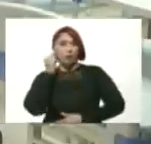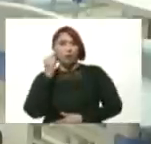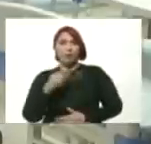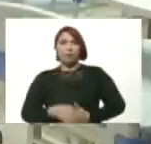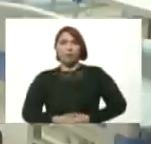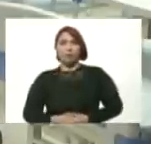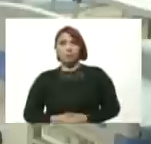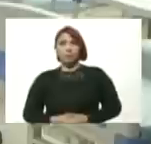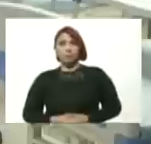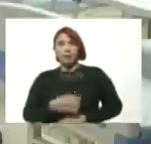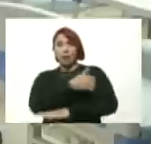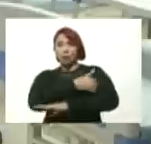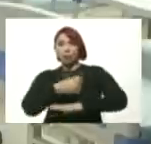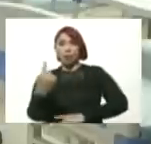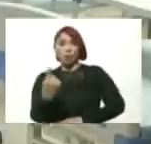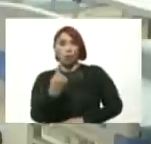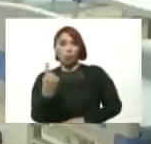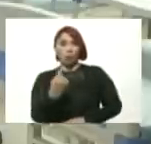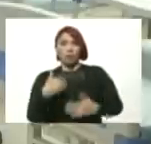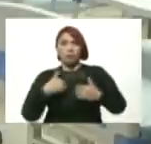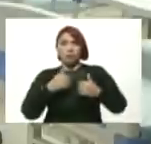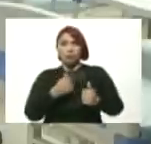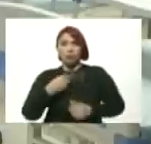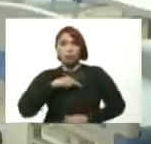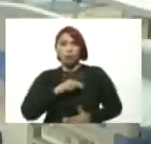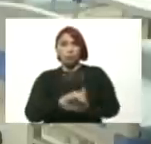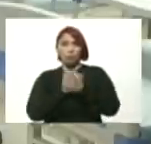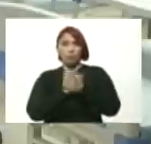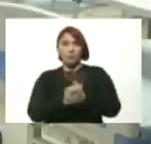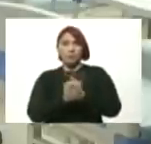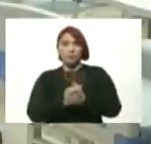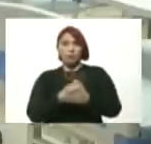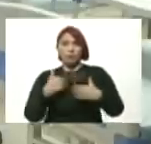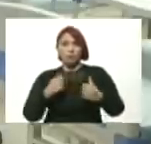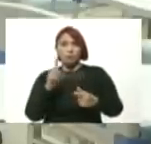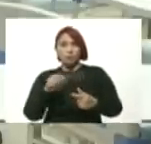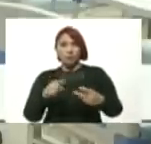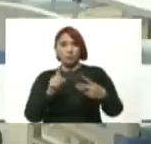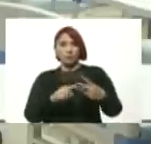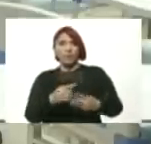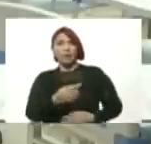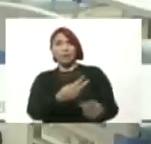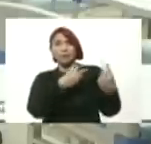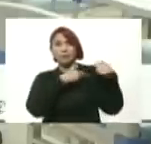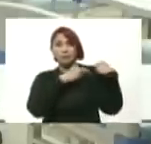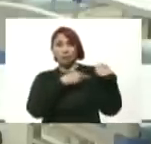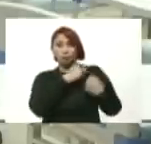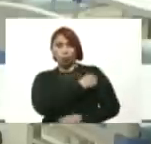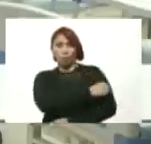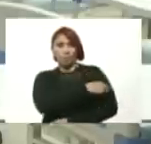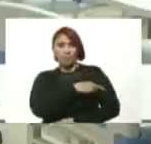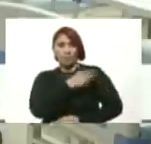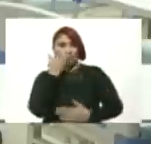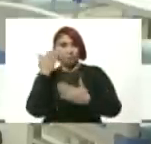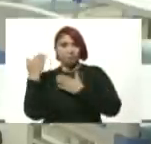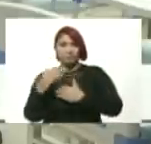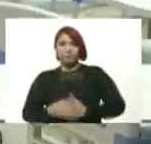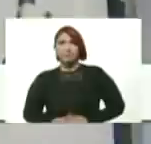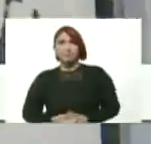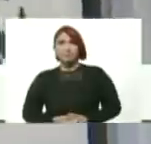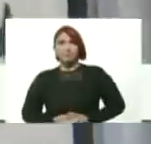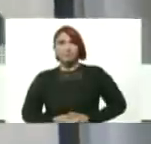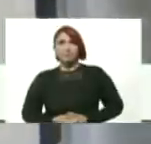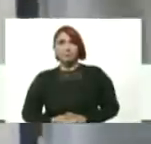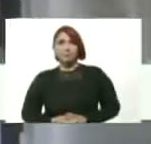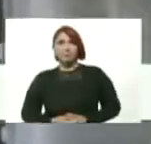la autoridad única de salud nuestro compañero doctor juan dávila y el director del hospital benito aguilera de este maravilloso carabaño